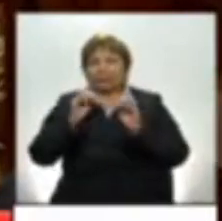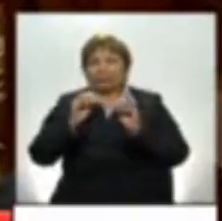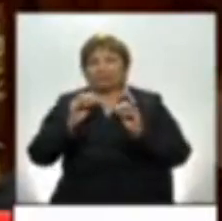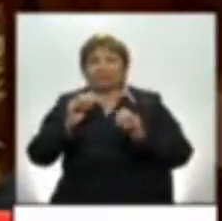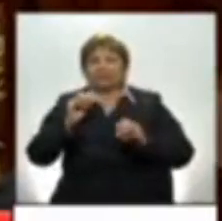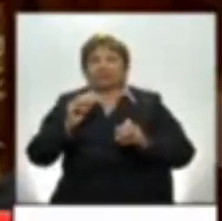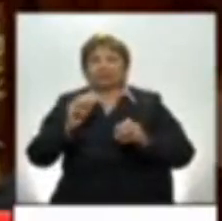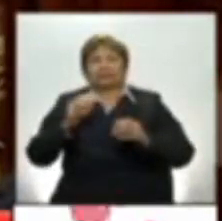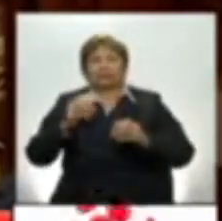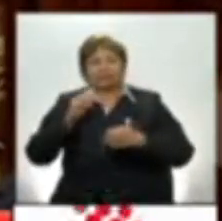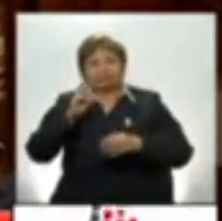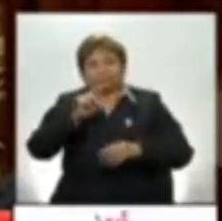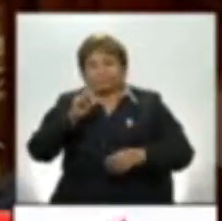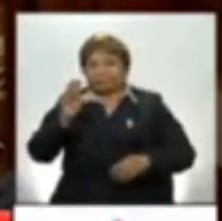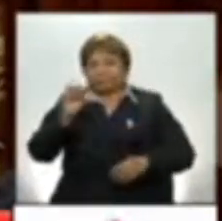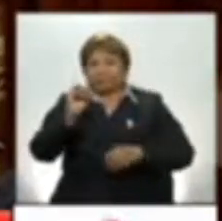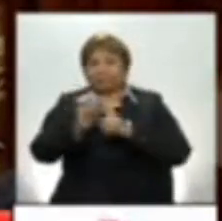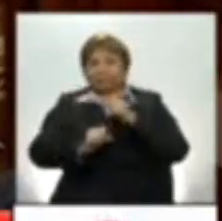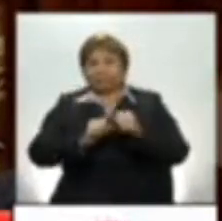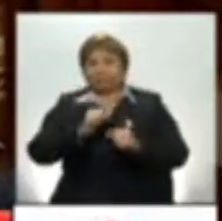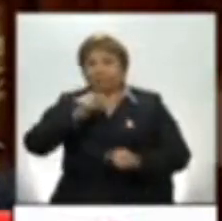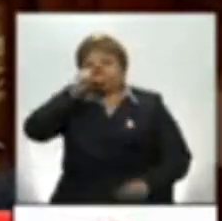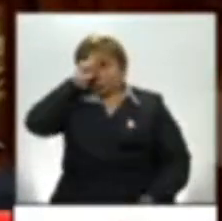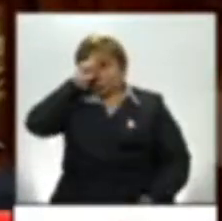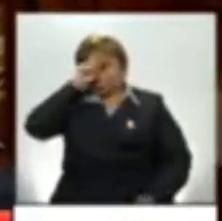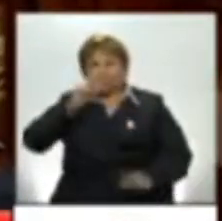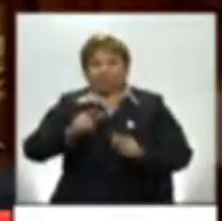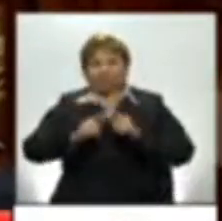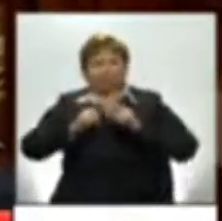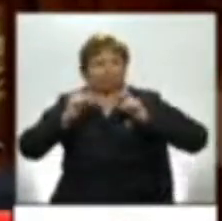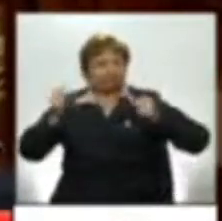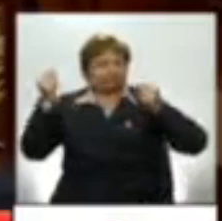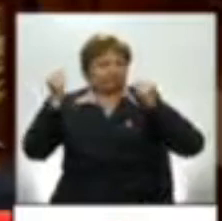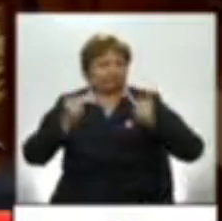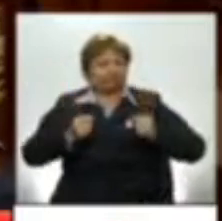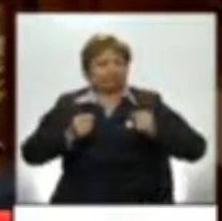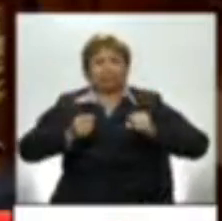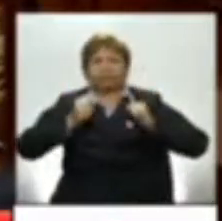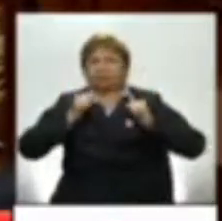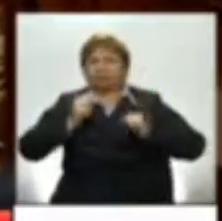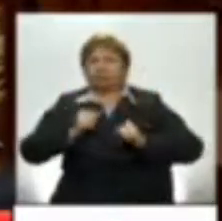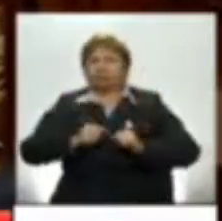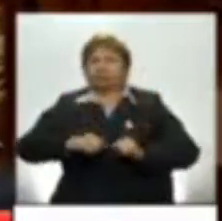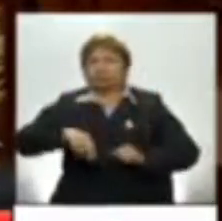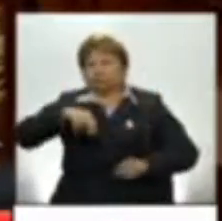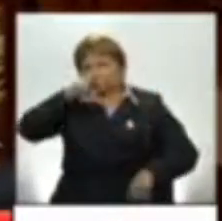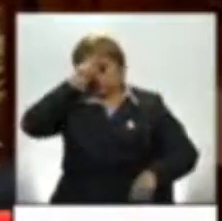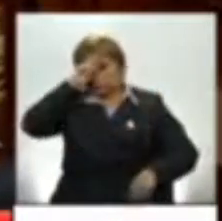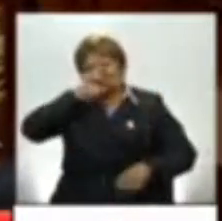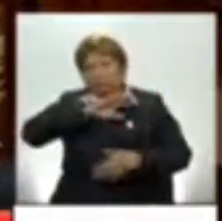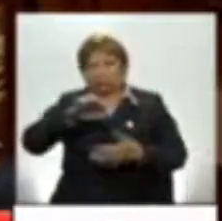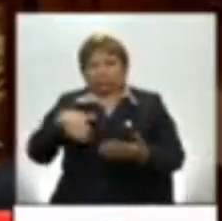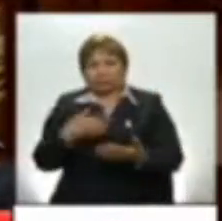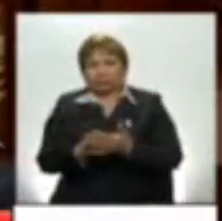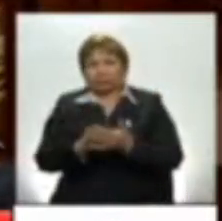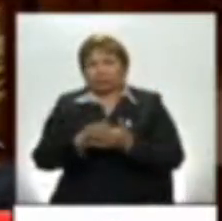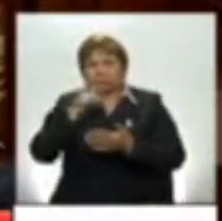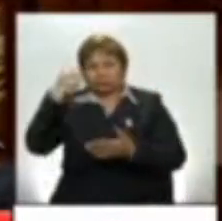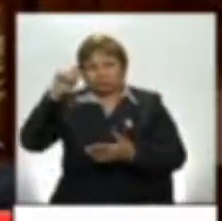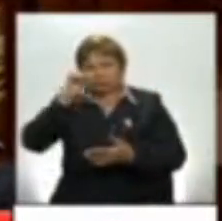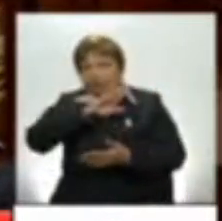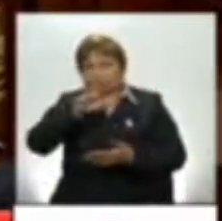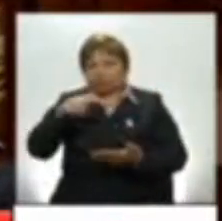En el año del Bicentenario, por un Perú grande, fuerte y poderoso. Por un Perú de todos y para